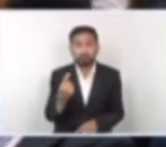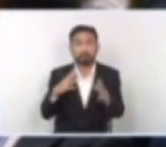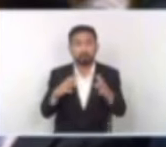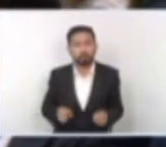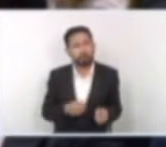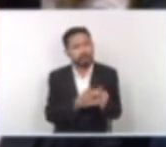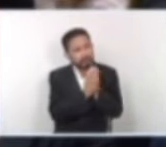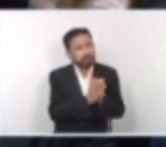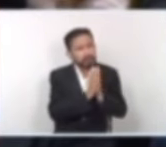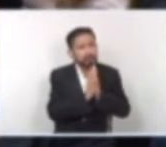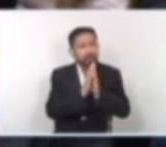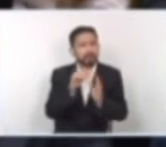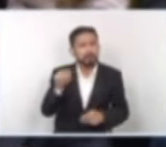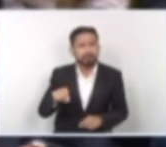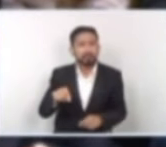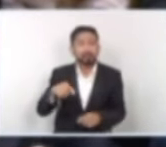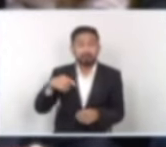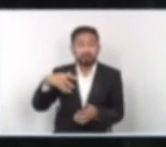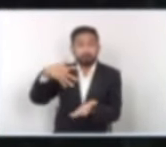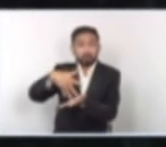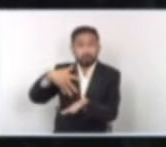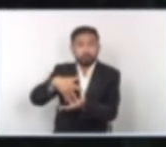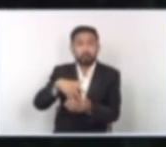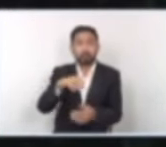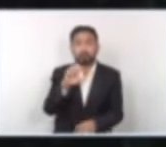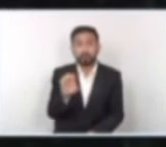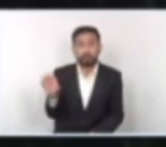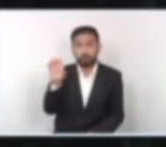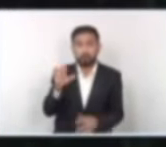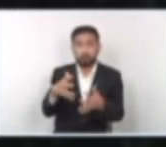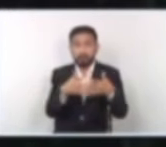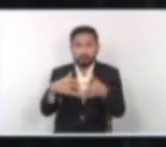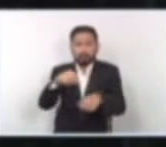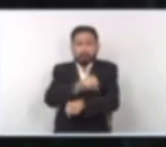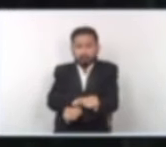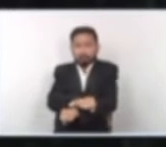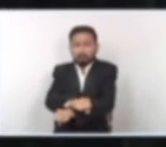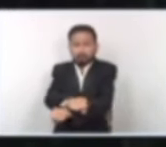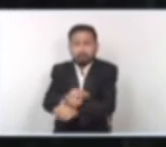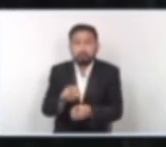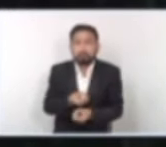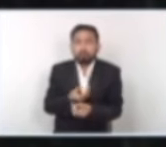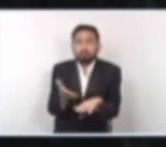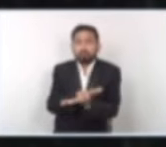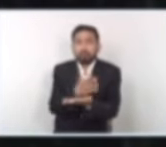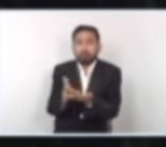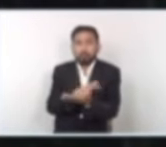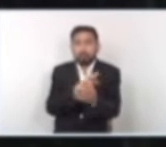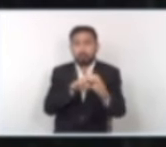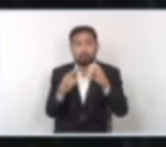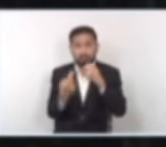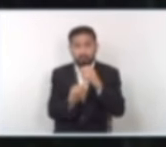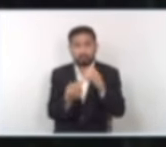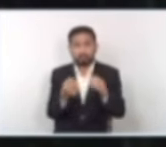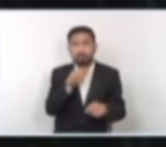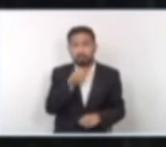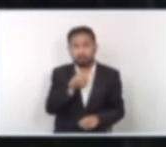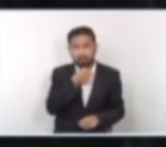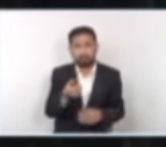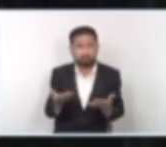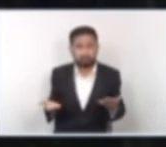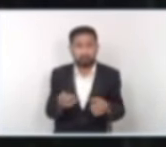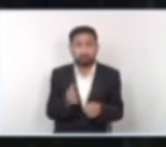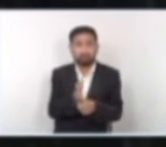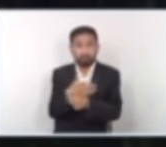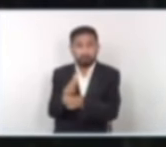gobiernos. Ciudadanos de países occidentales han sido arrestados por compartir publicaciones en redes sociales. Los